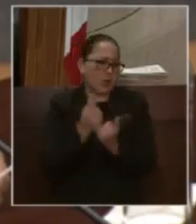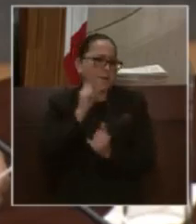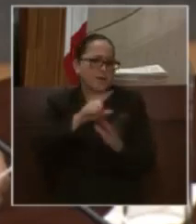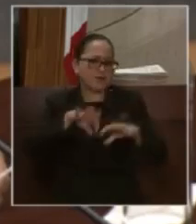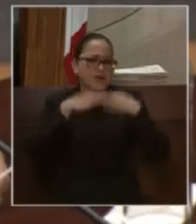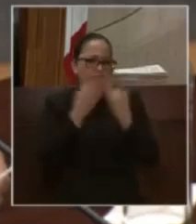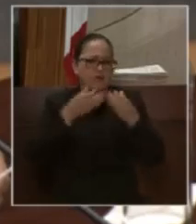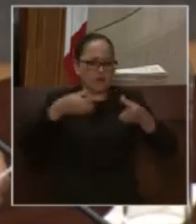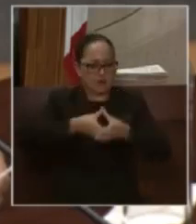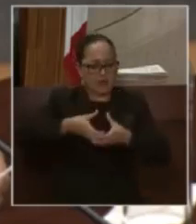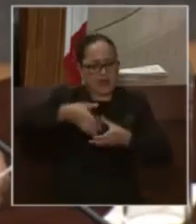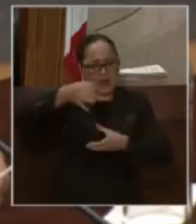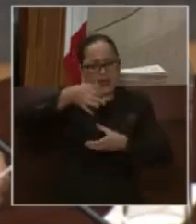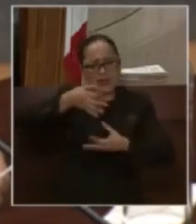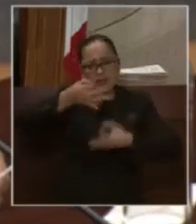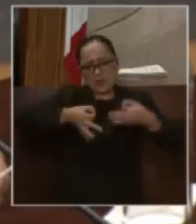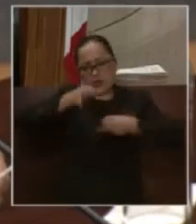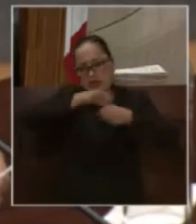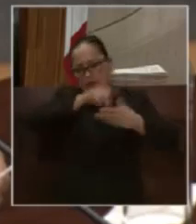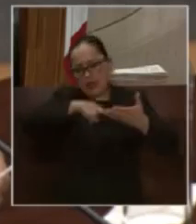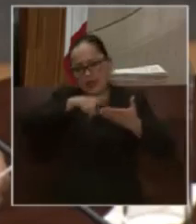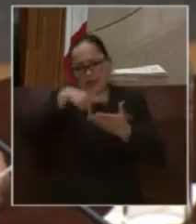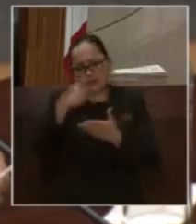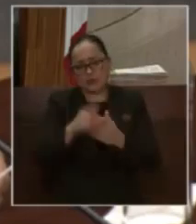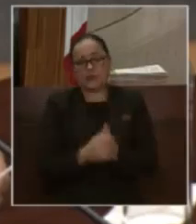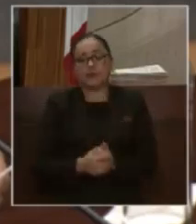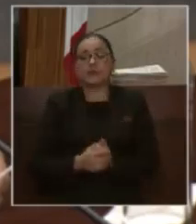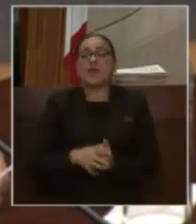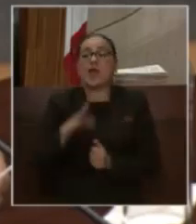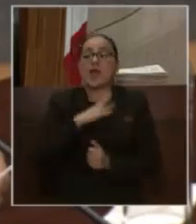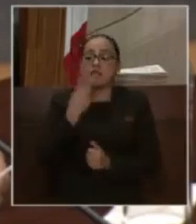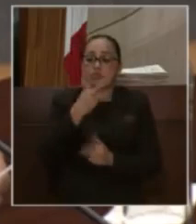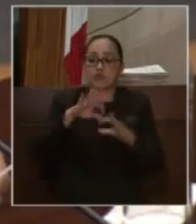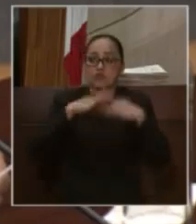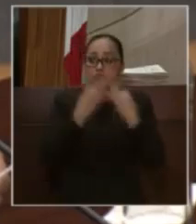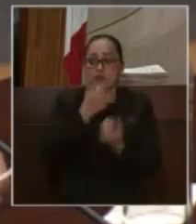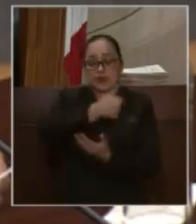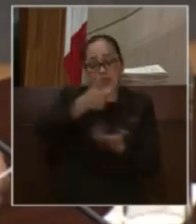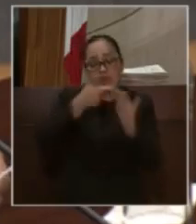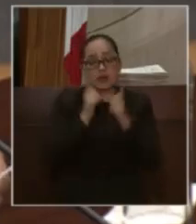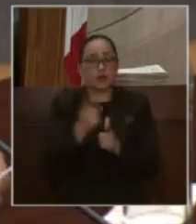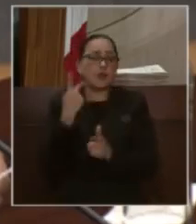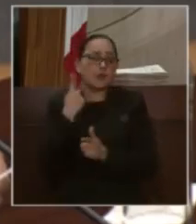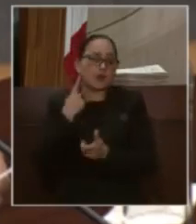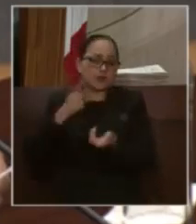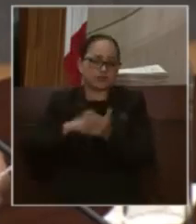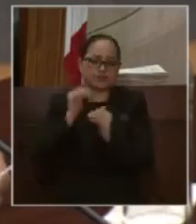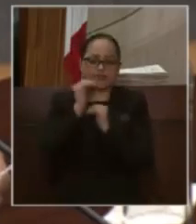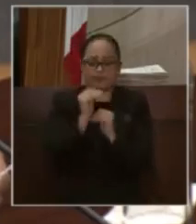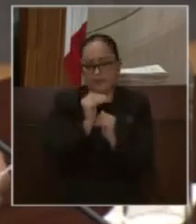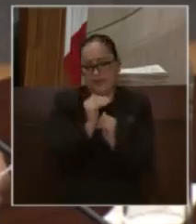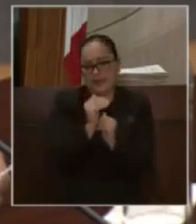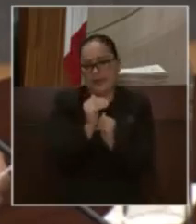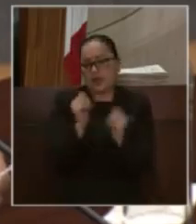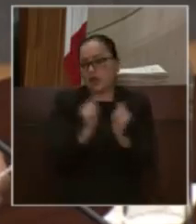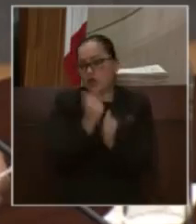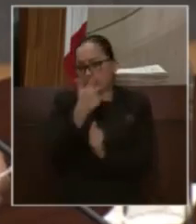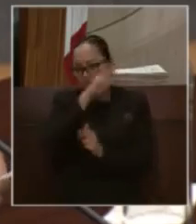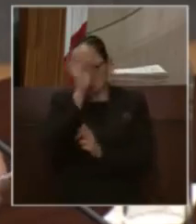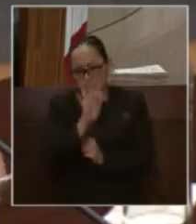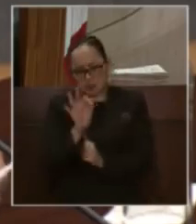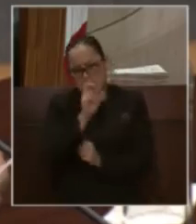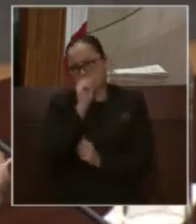órgano electoral local, en cuanto al número de diputados por ambos principios que corresponden a cada partido político dentro de los límites de subrepresentación